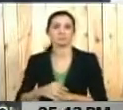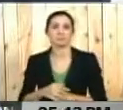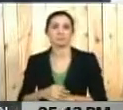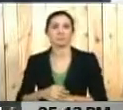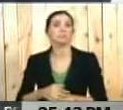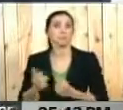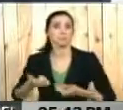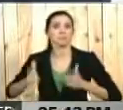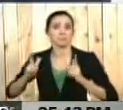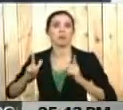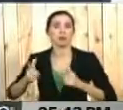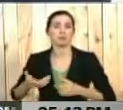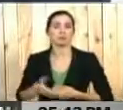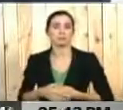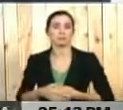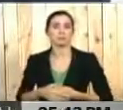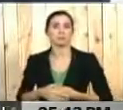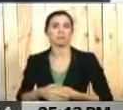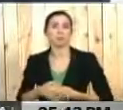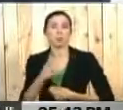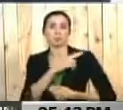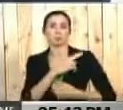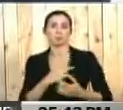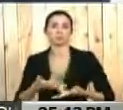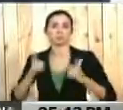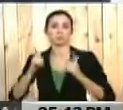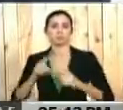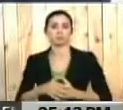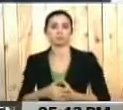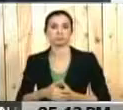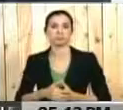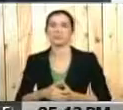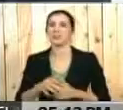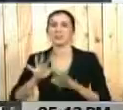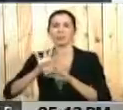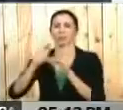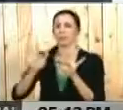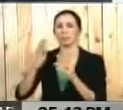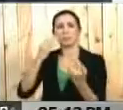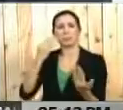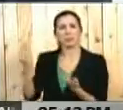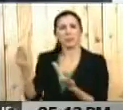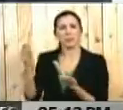la Constitución. Y en una forma muy infantil, muy inmadura,